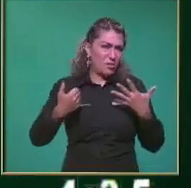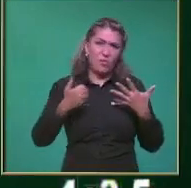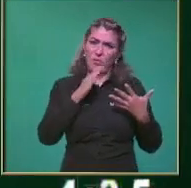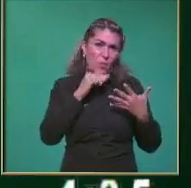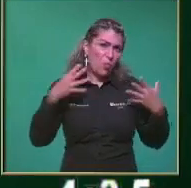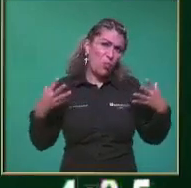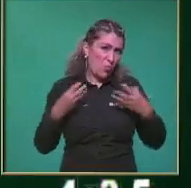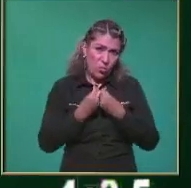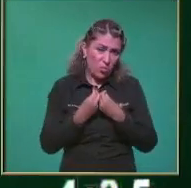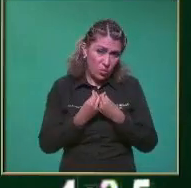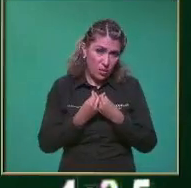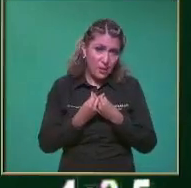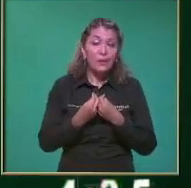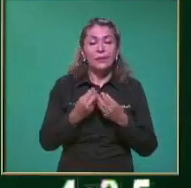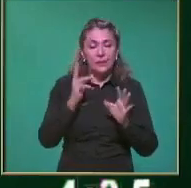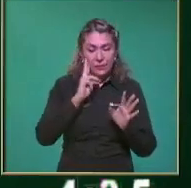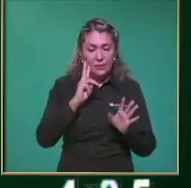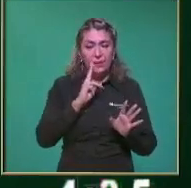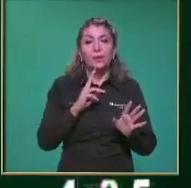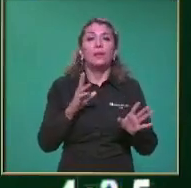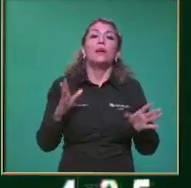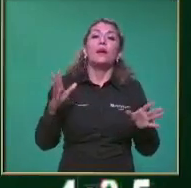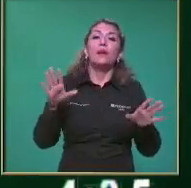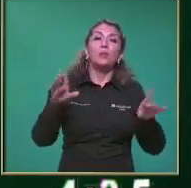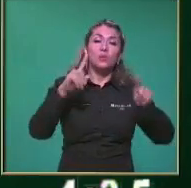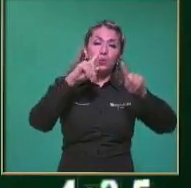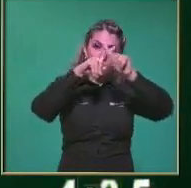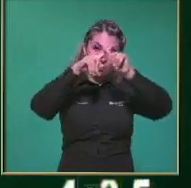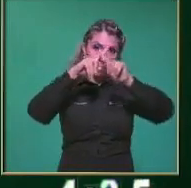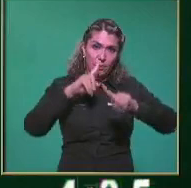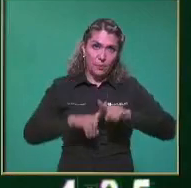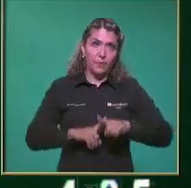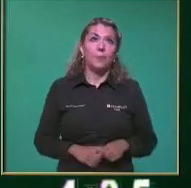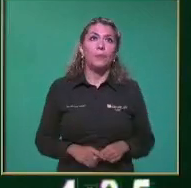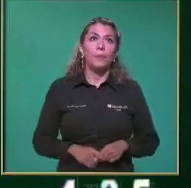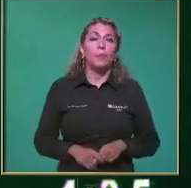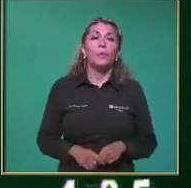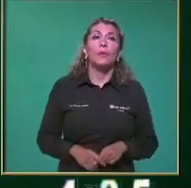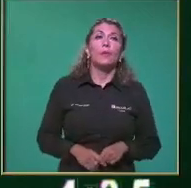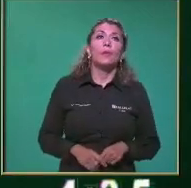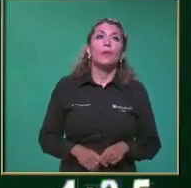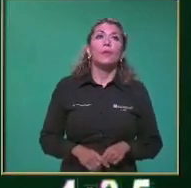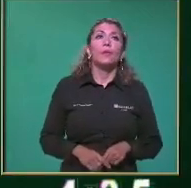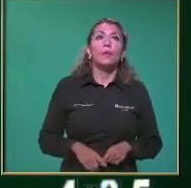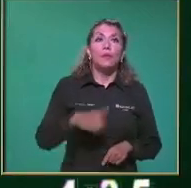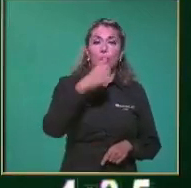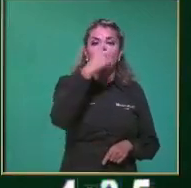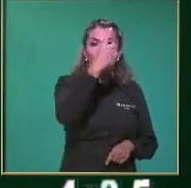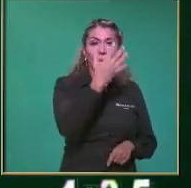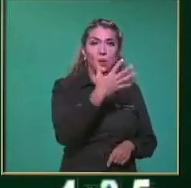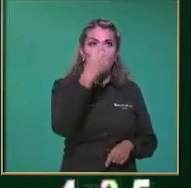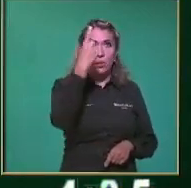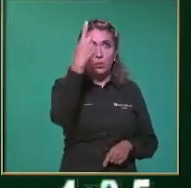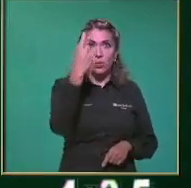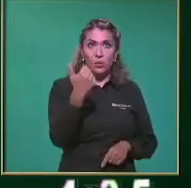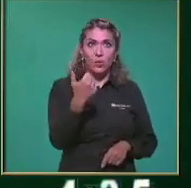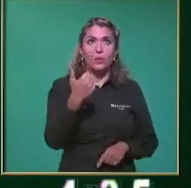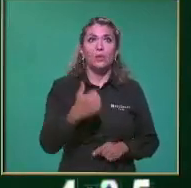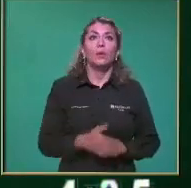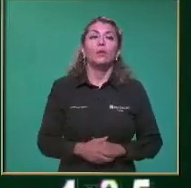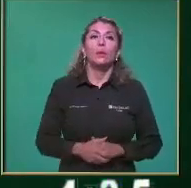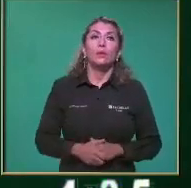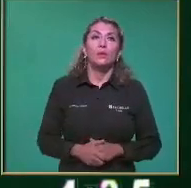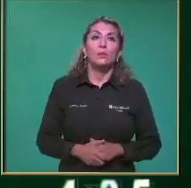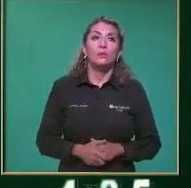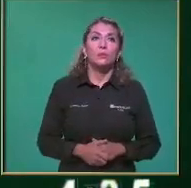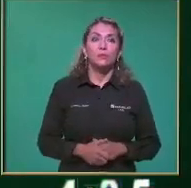sexto? Muy sencillo, fracciones equivalentes. Nos vamos, por favor, a ver un quinto más un sexto. Yo